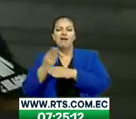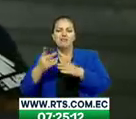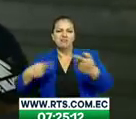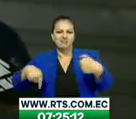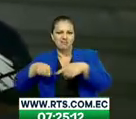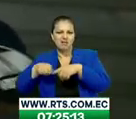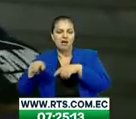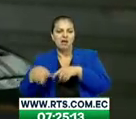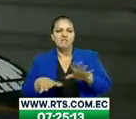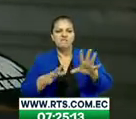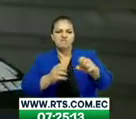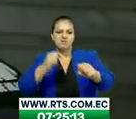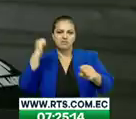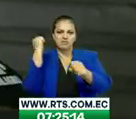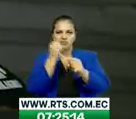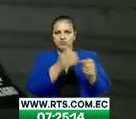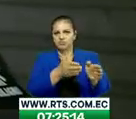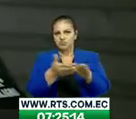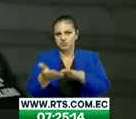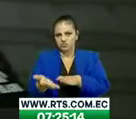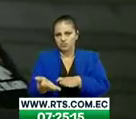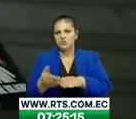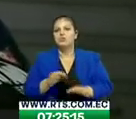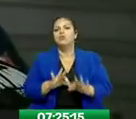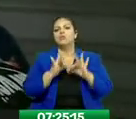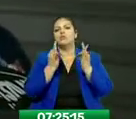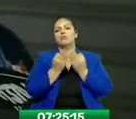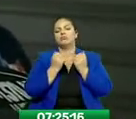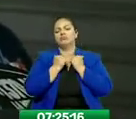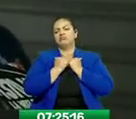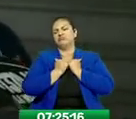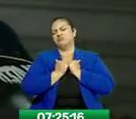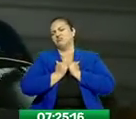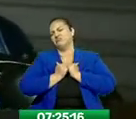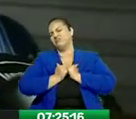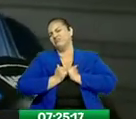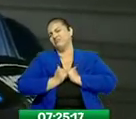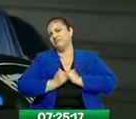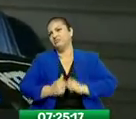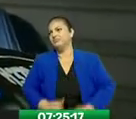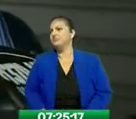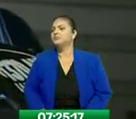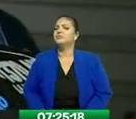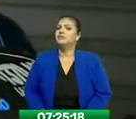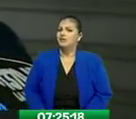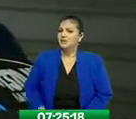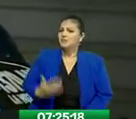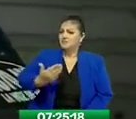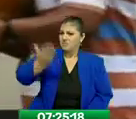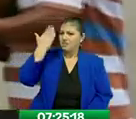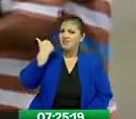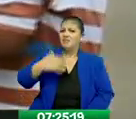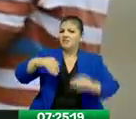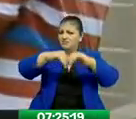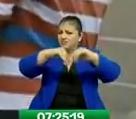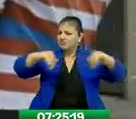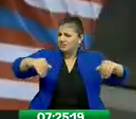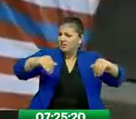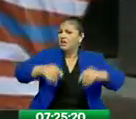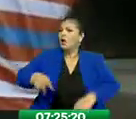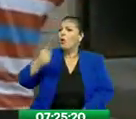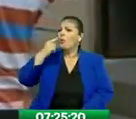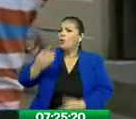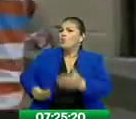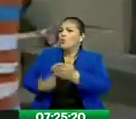ya ellos ya estaban separados, incluso él tenía supuestamente otra pareja. Según el informe